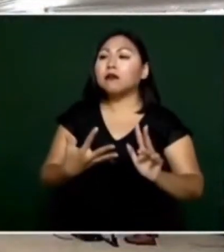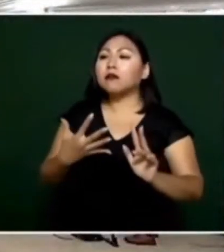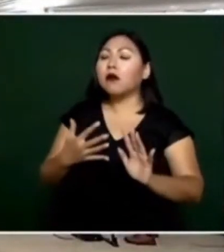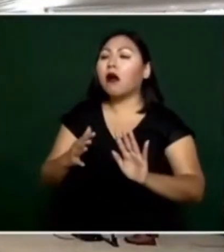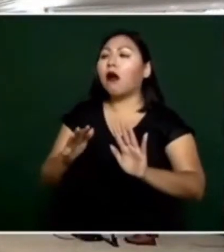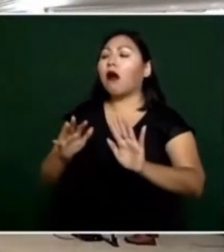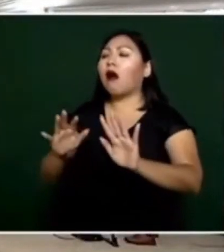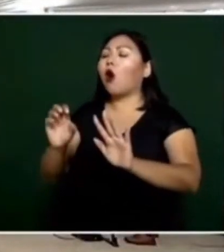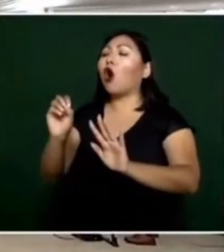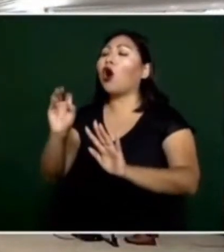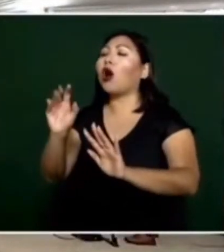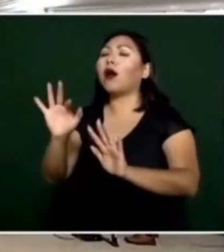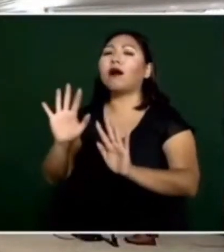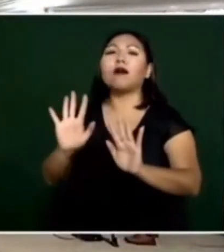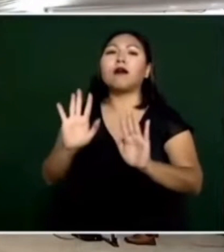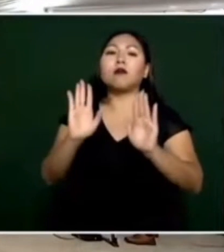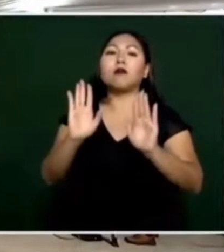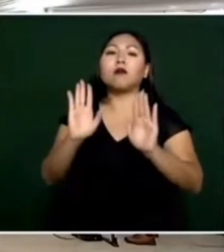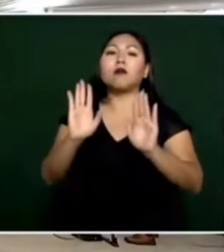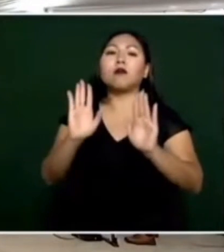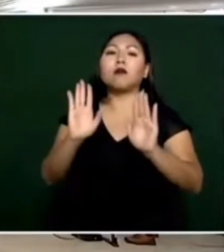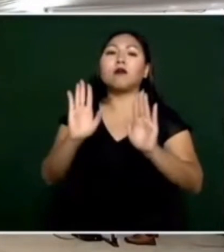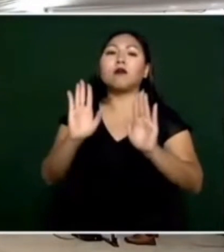sí, discrecional.